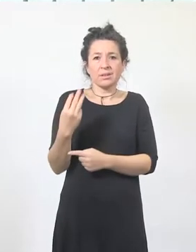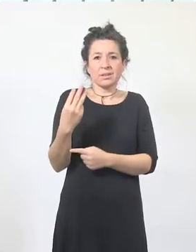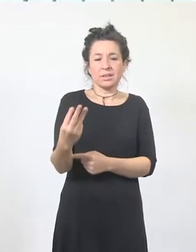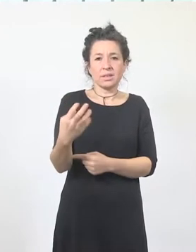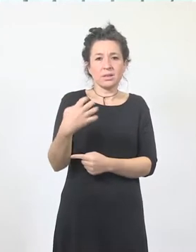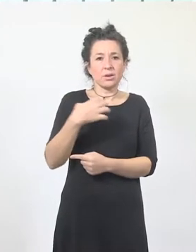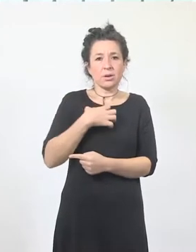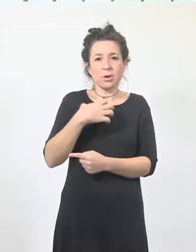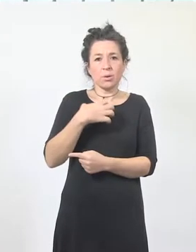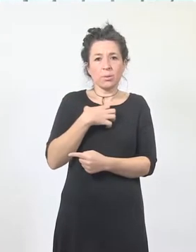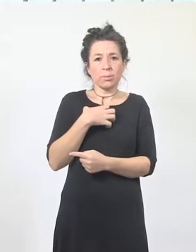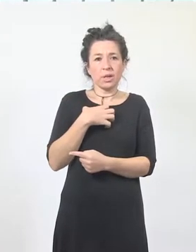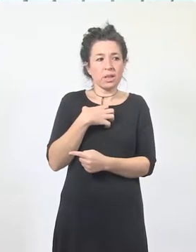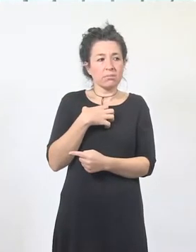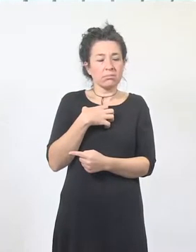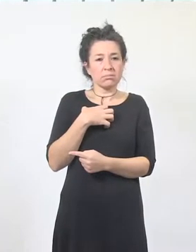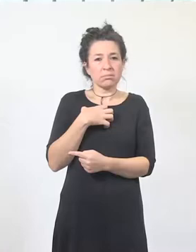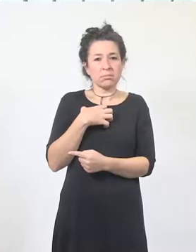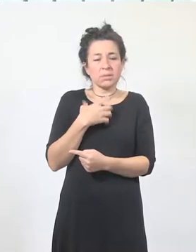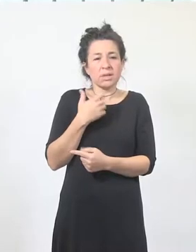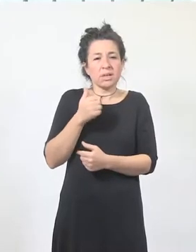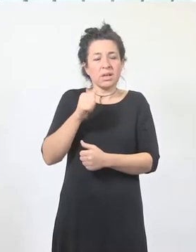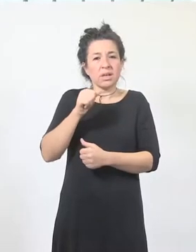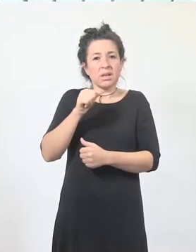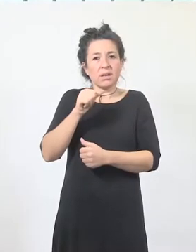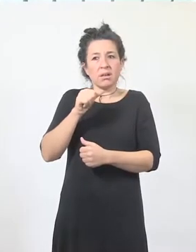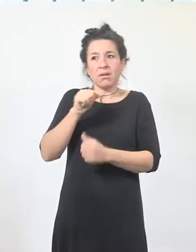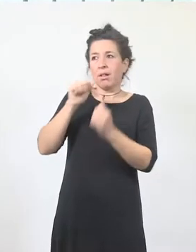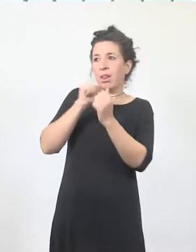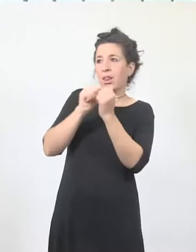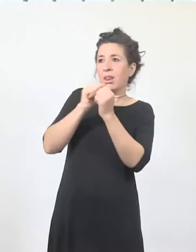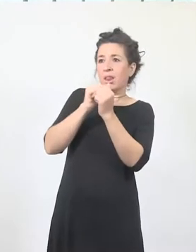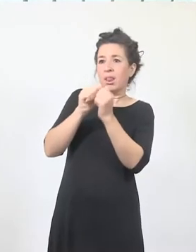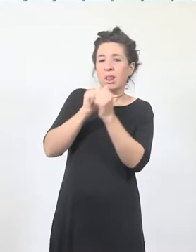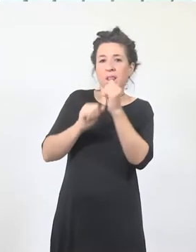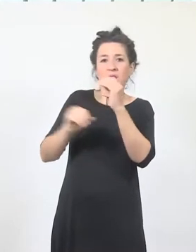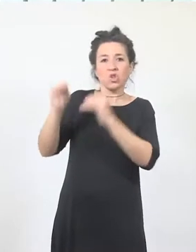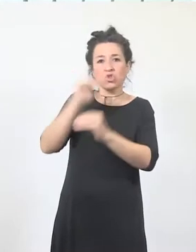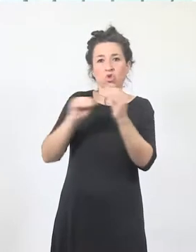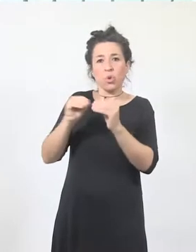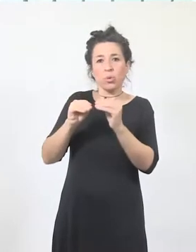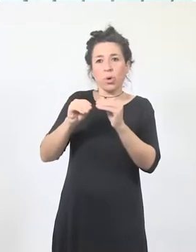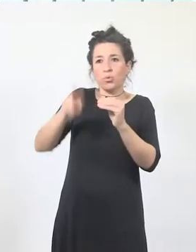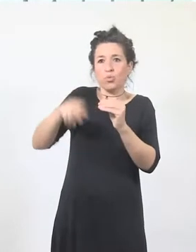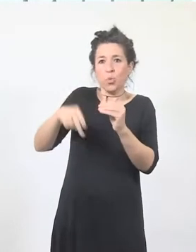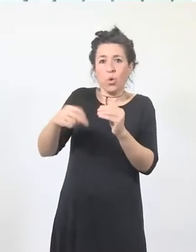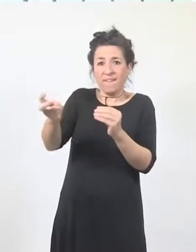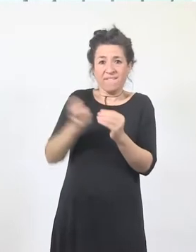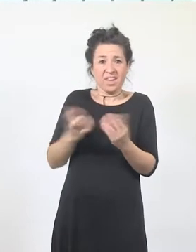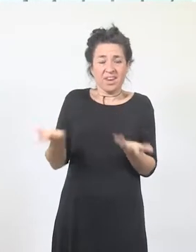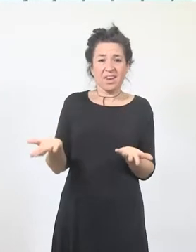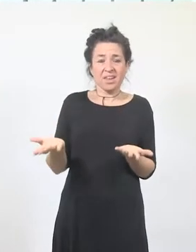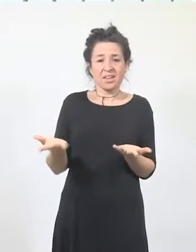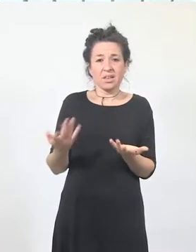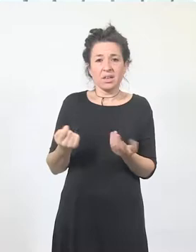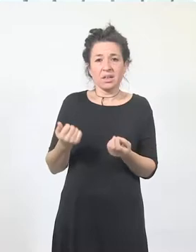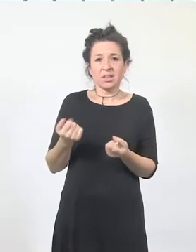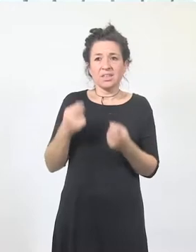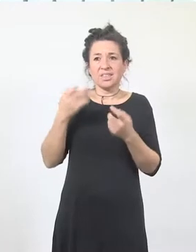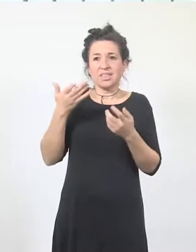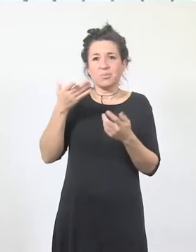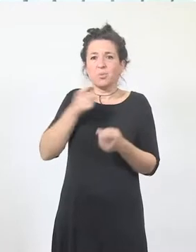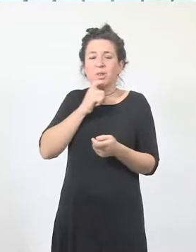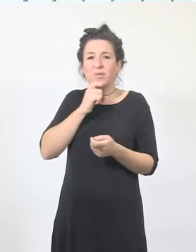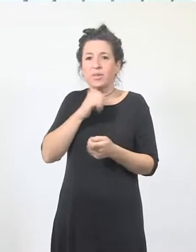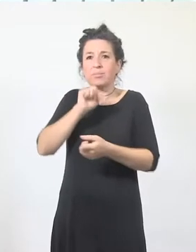así esperando una solución que nunca va a venir. Es complicado tenerlos siempre con las